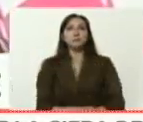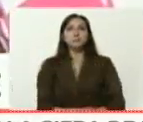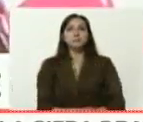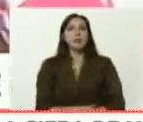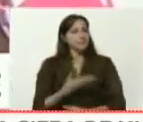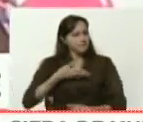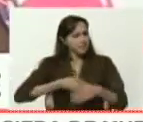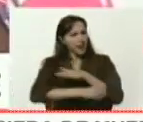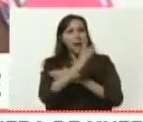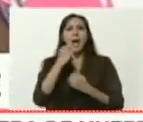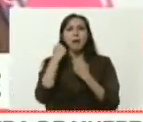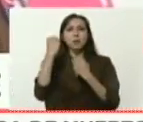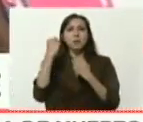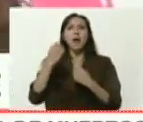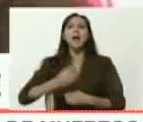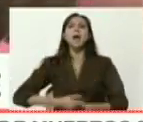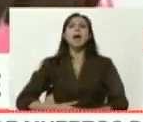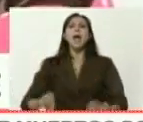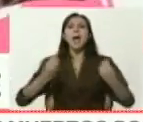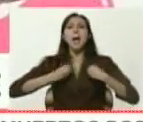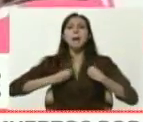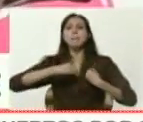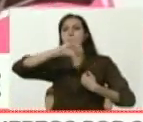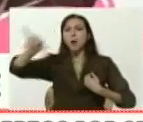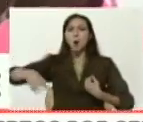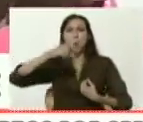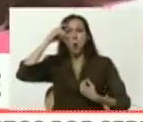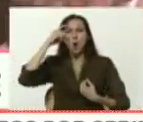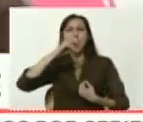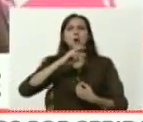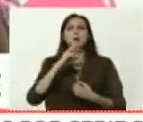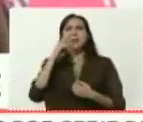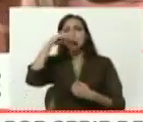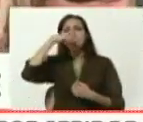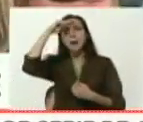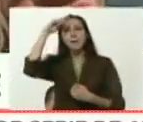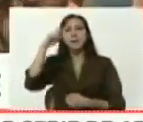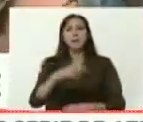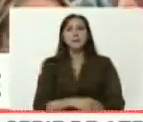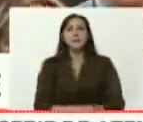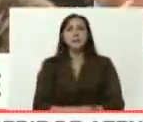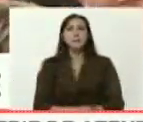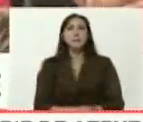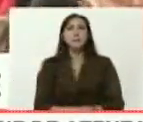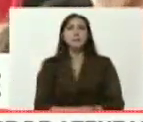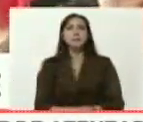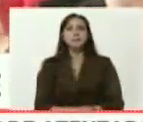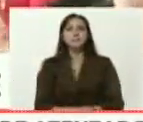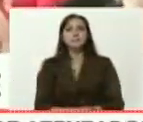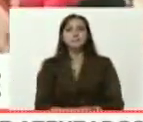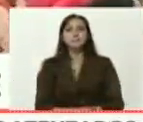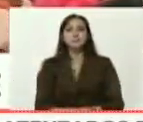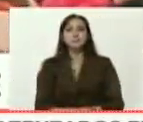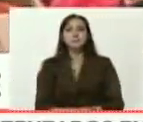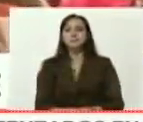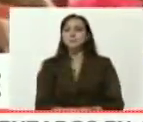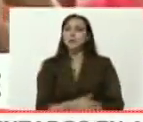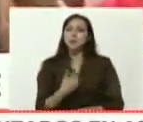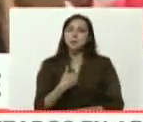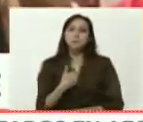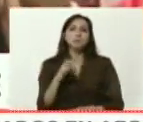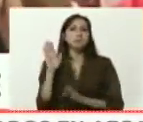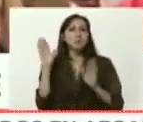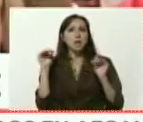pues. ¡Que viva Jorge Rodríguez! ¡Que viva! Así me despido